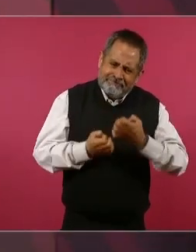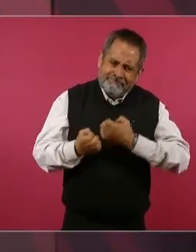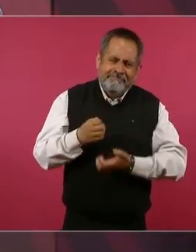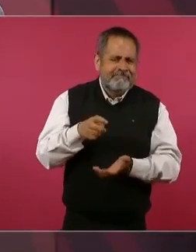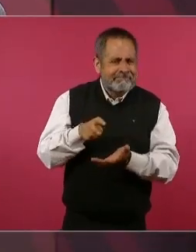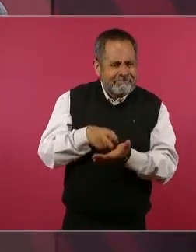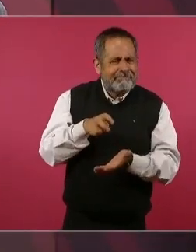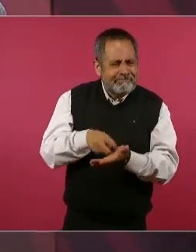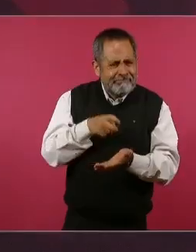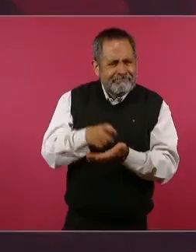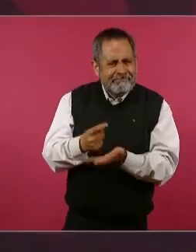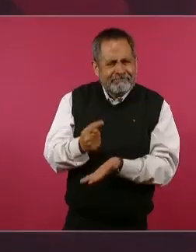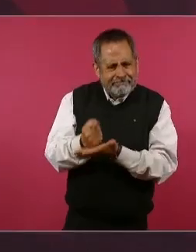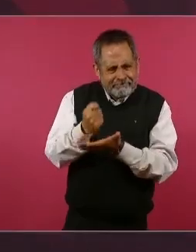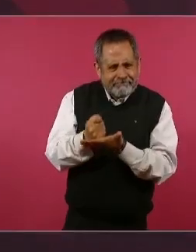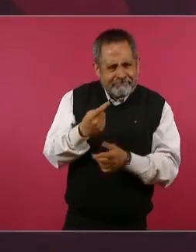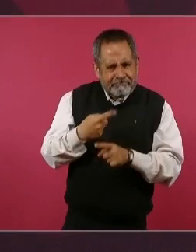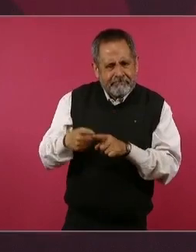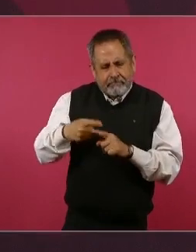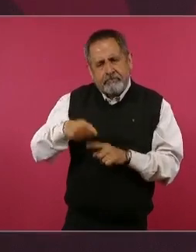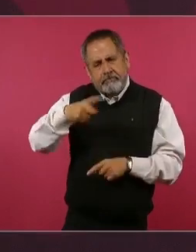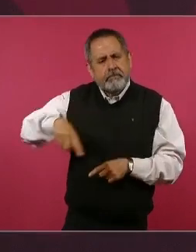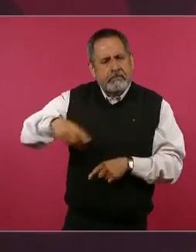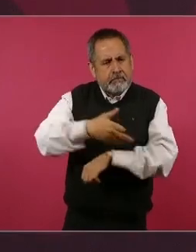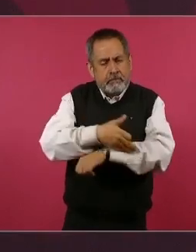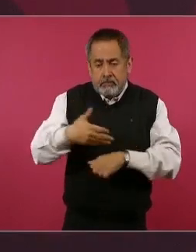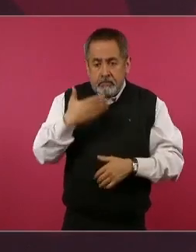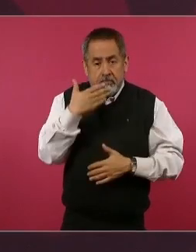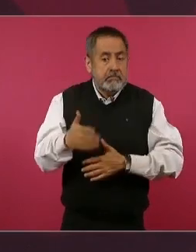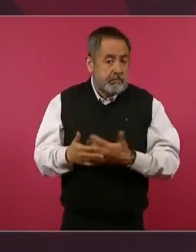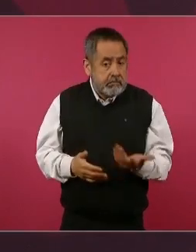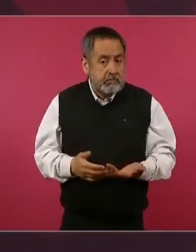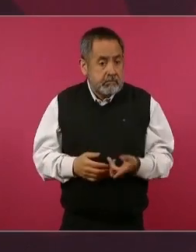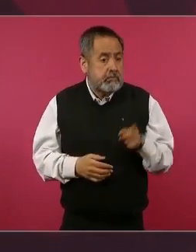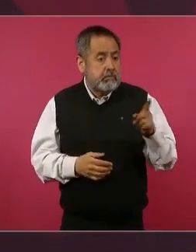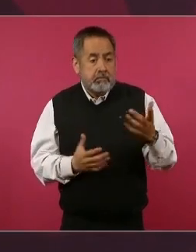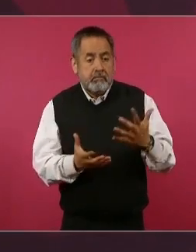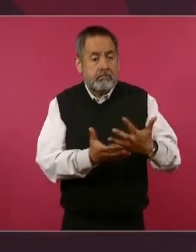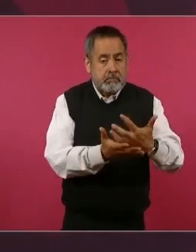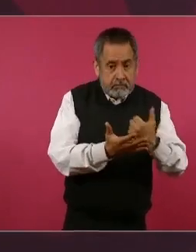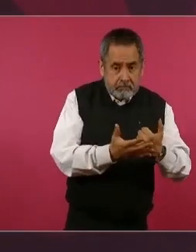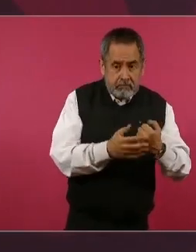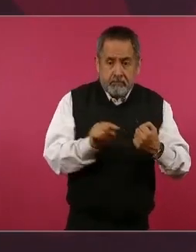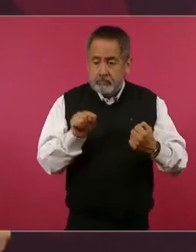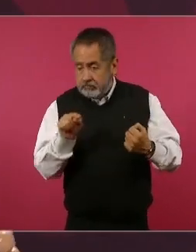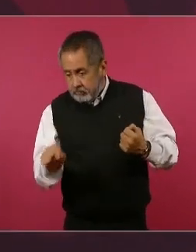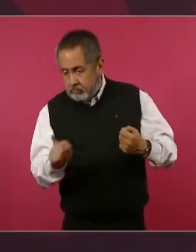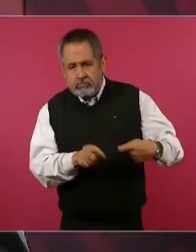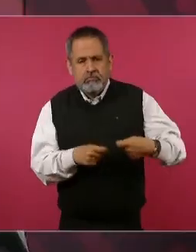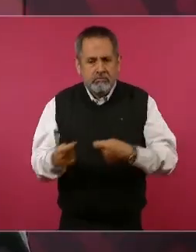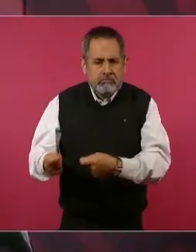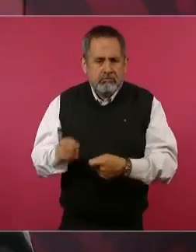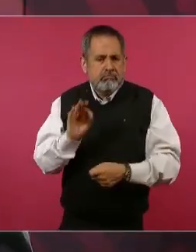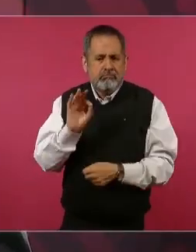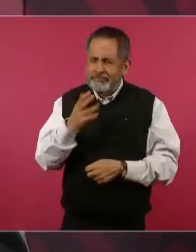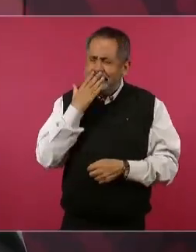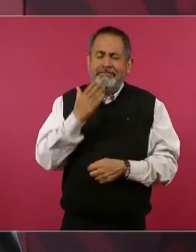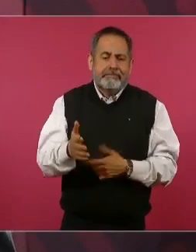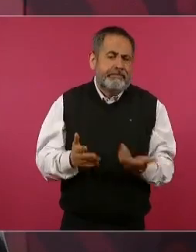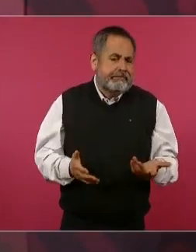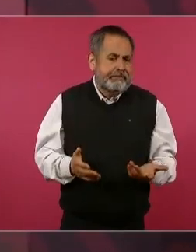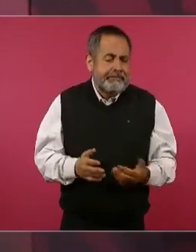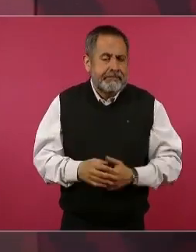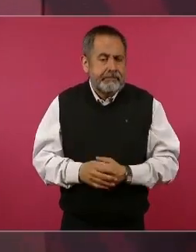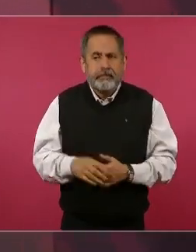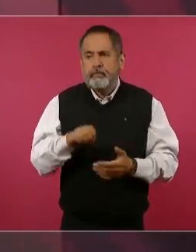a las niñas, a los familiares, y así tienen ellos ingresos para dar este servicio. Y por